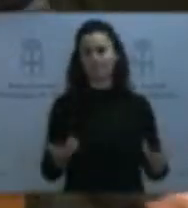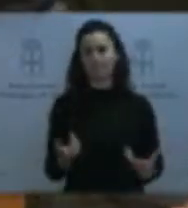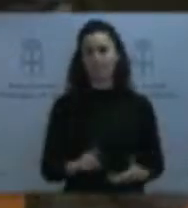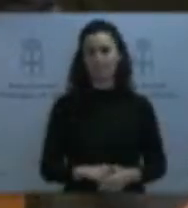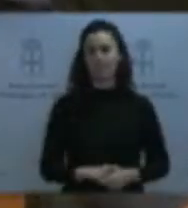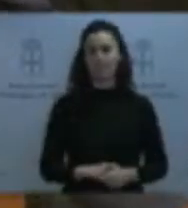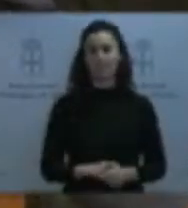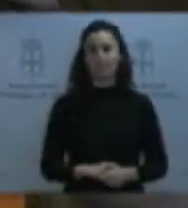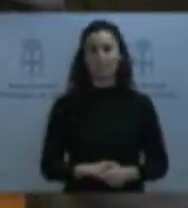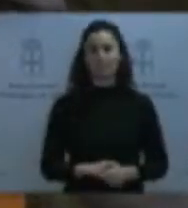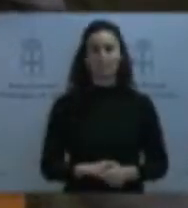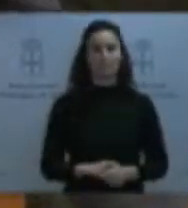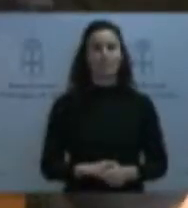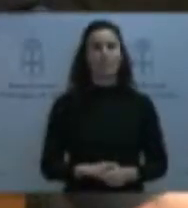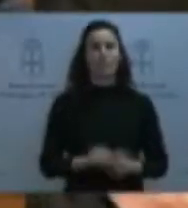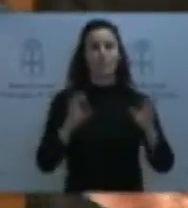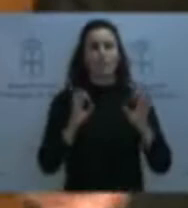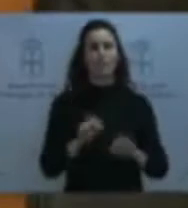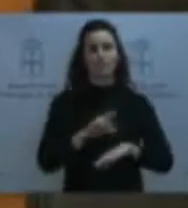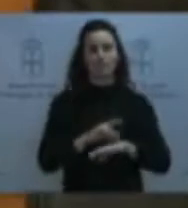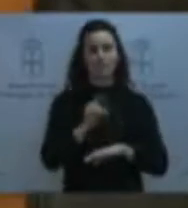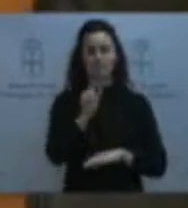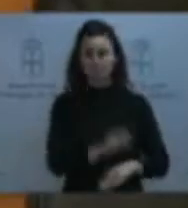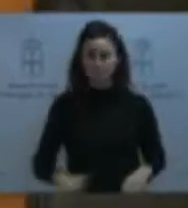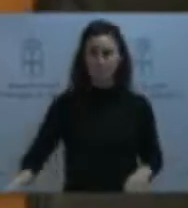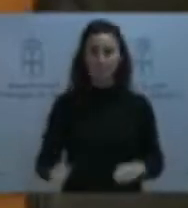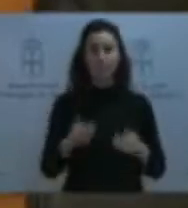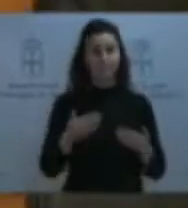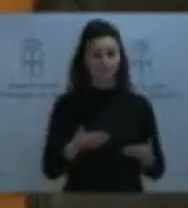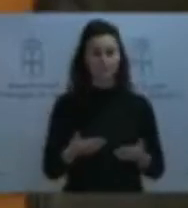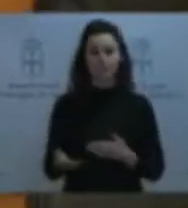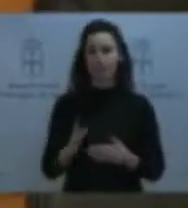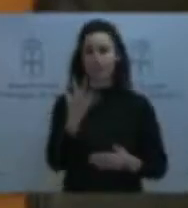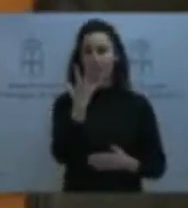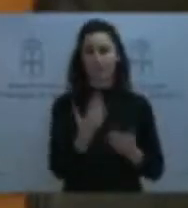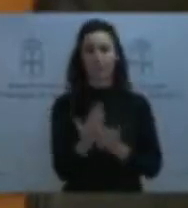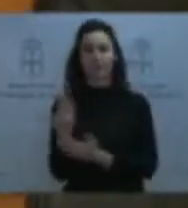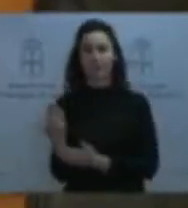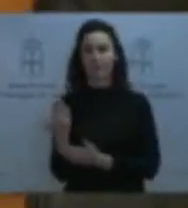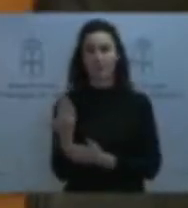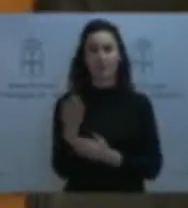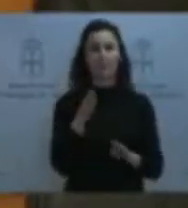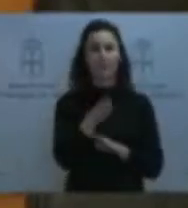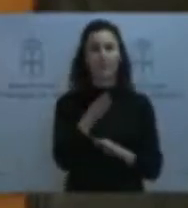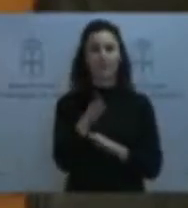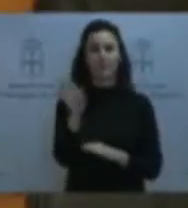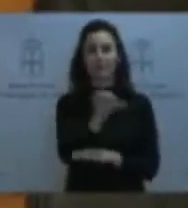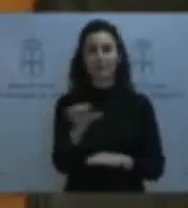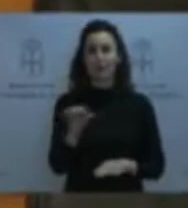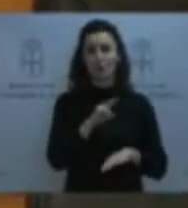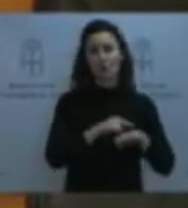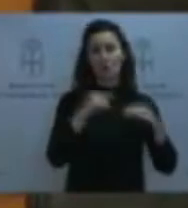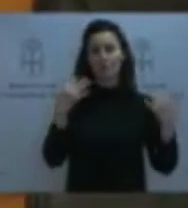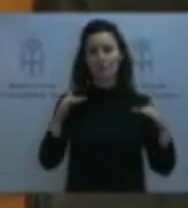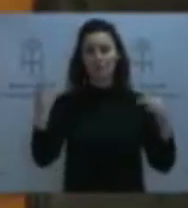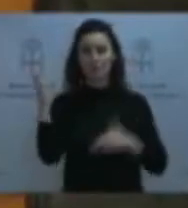patología neurológica. Ambos pasan 5 días de consulta a la semana, uno de ellos los lunes, los miércoles y los viernes, y el otro los